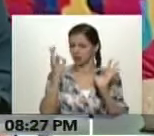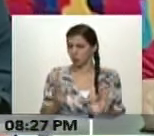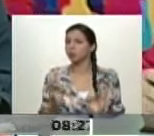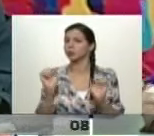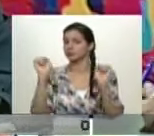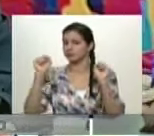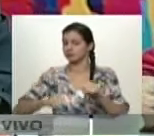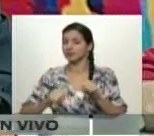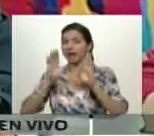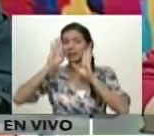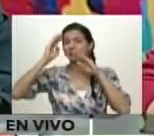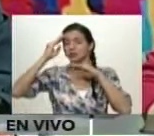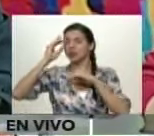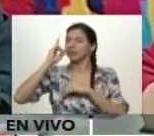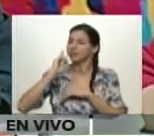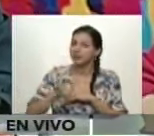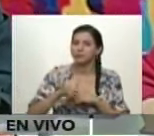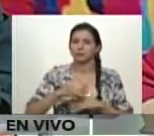Debemos prestar atención